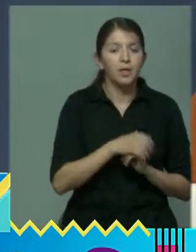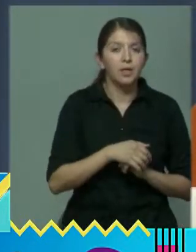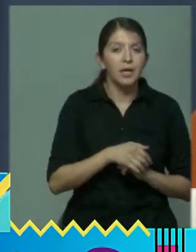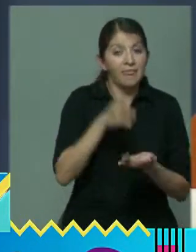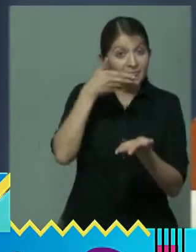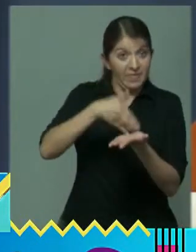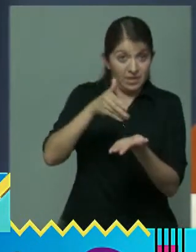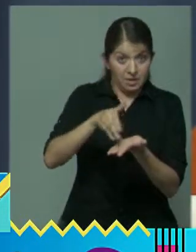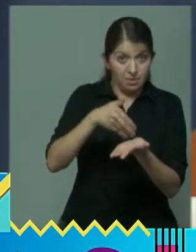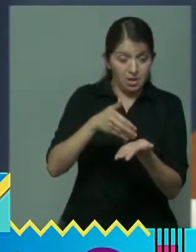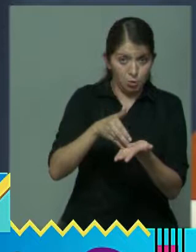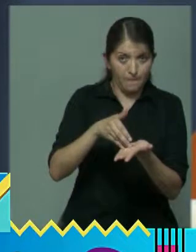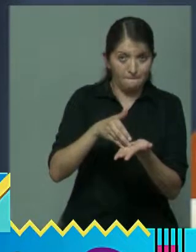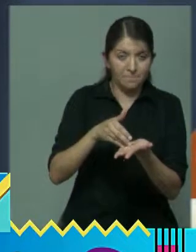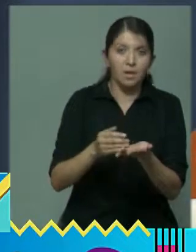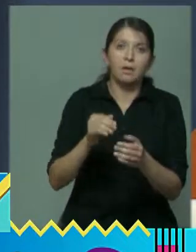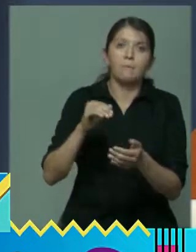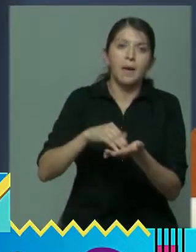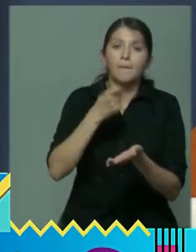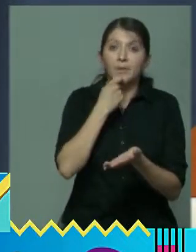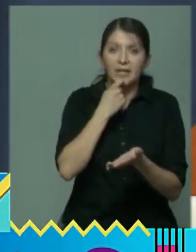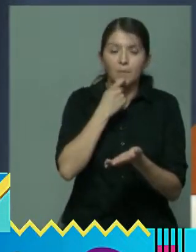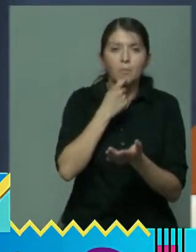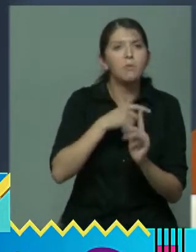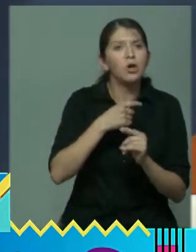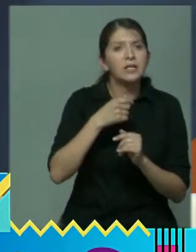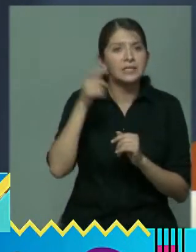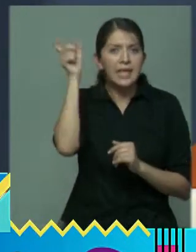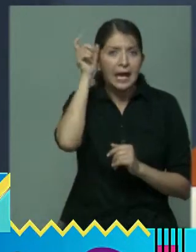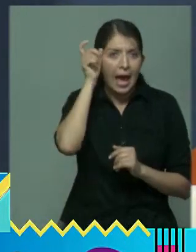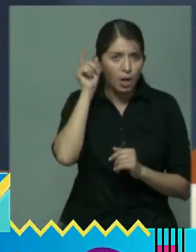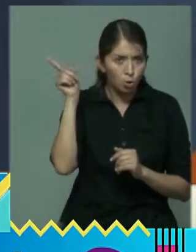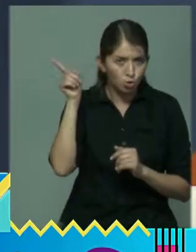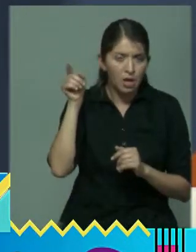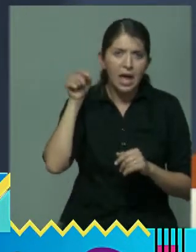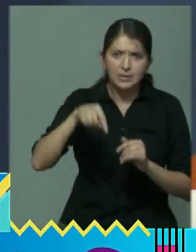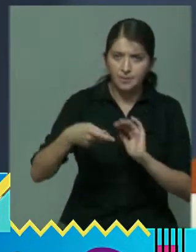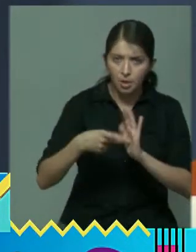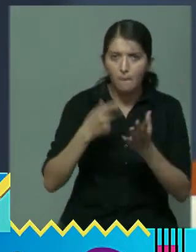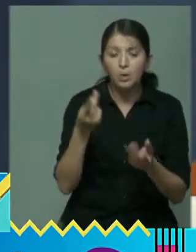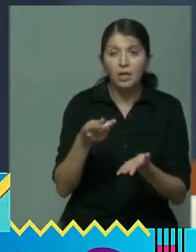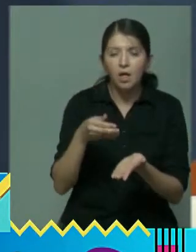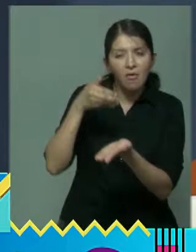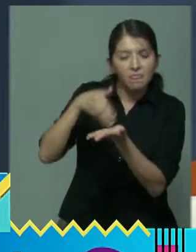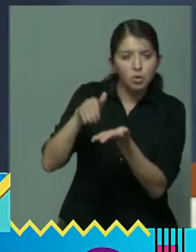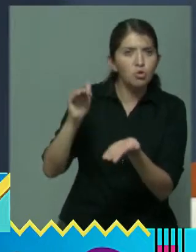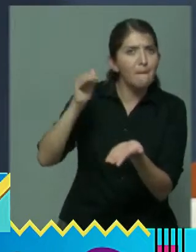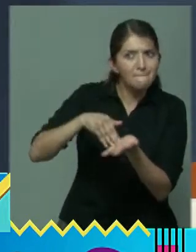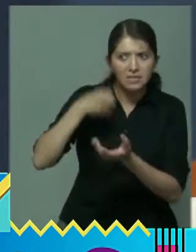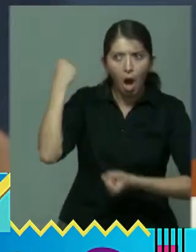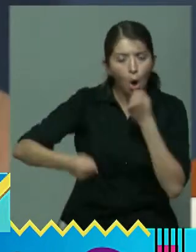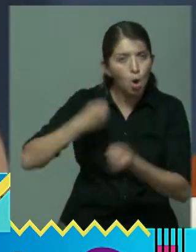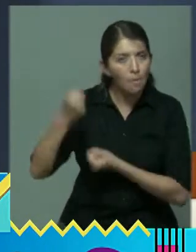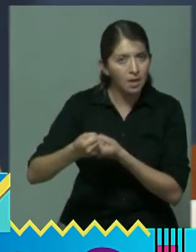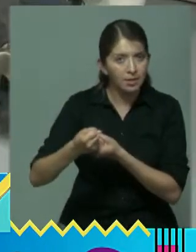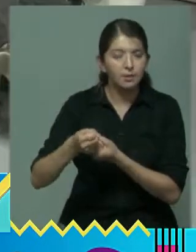acompañado de ser un delito penal, como pasó con Fabio en San Carlos, claramente la competencia es penal. Claro. Sí, el INADI acompaña con... O sea, que hace una especie